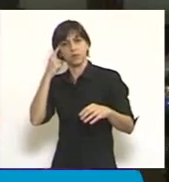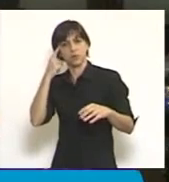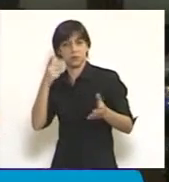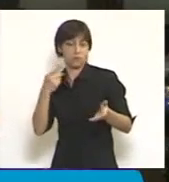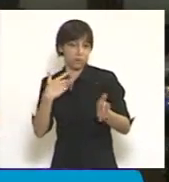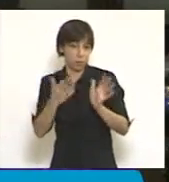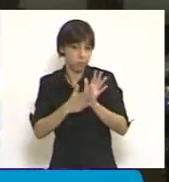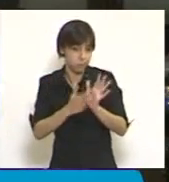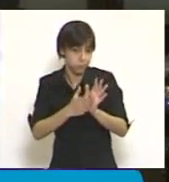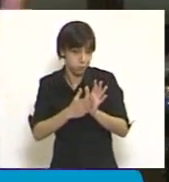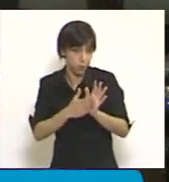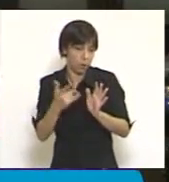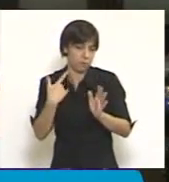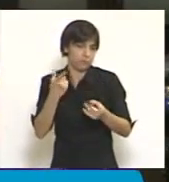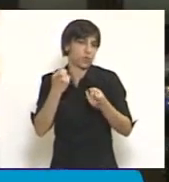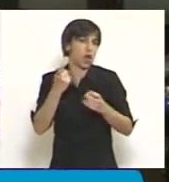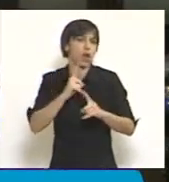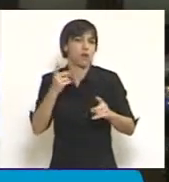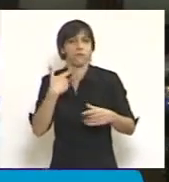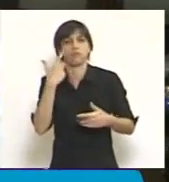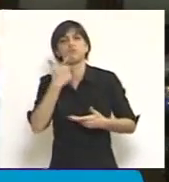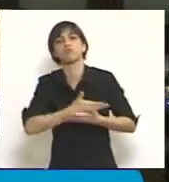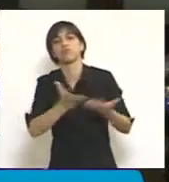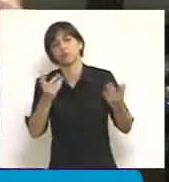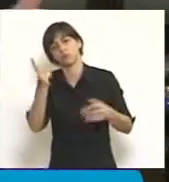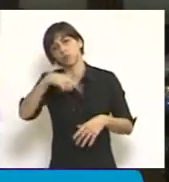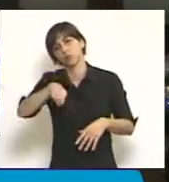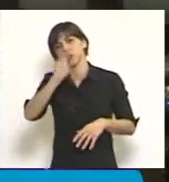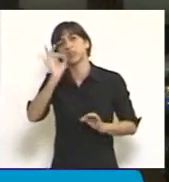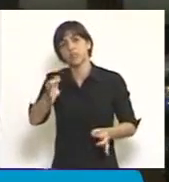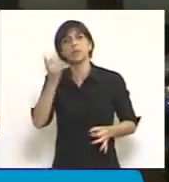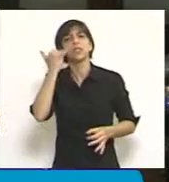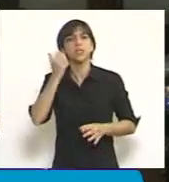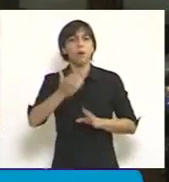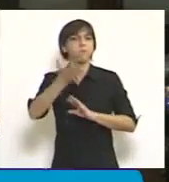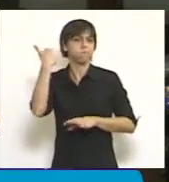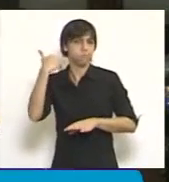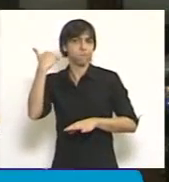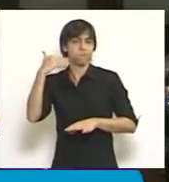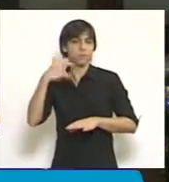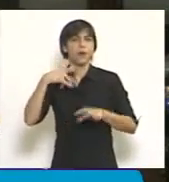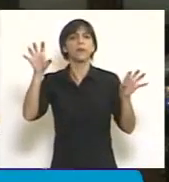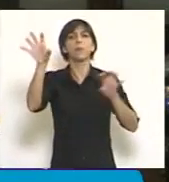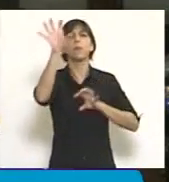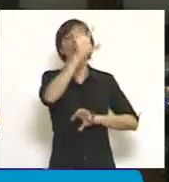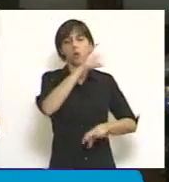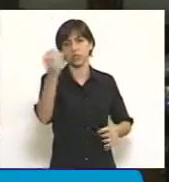transferida a la ciudad de Buenos Aires, a esa nueva jurisdicción con autonomía.